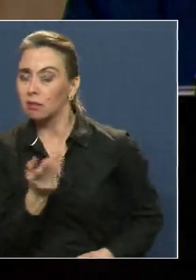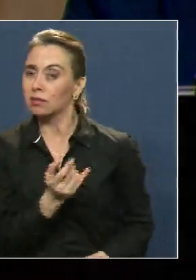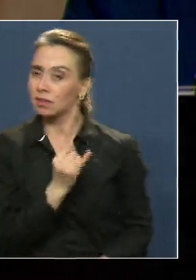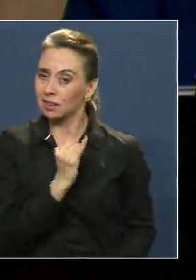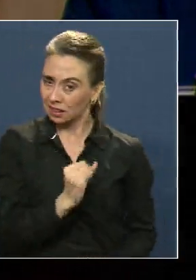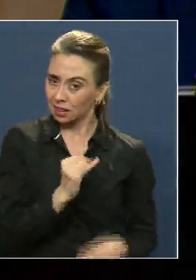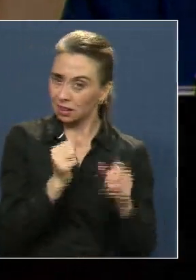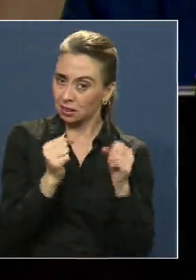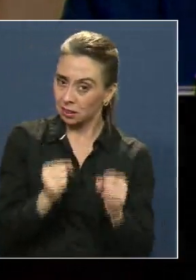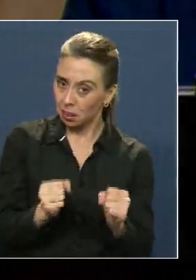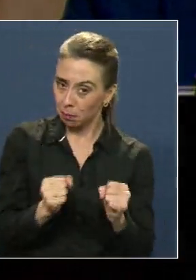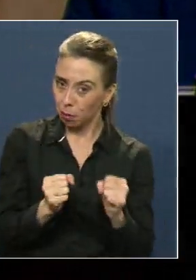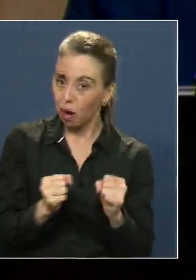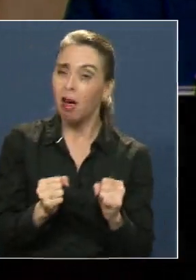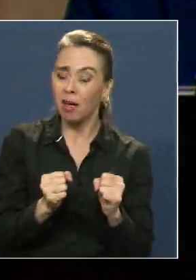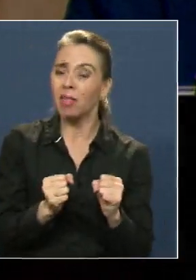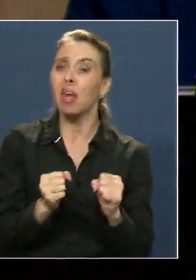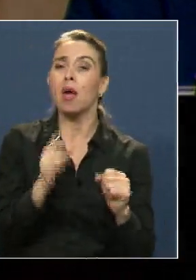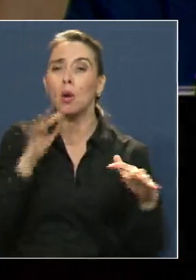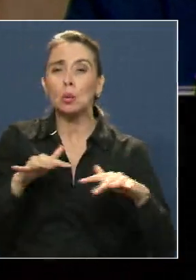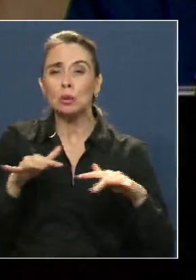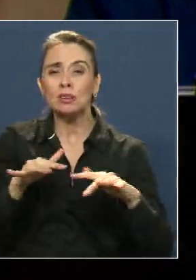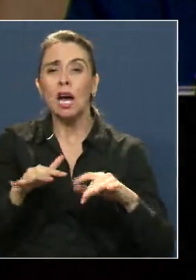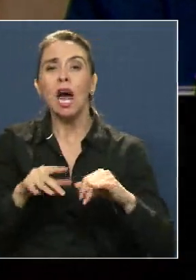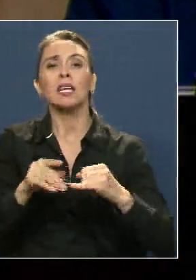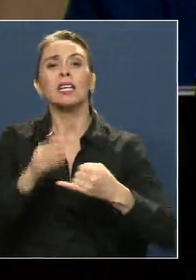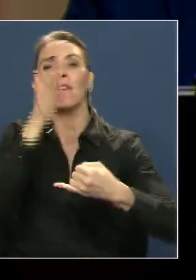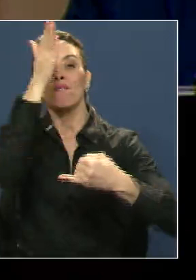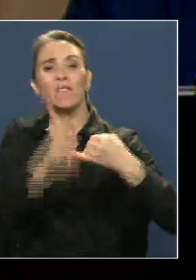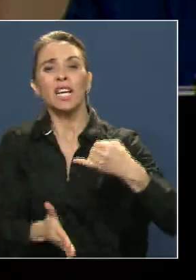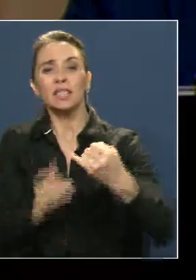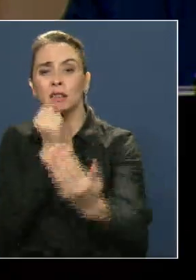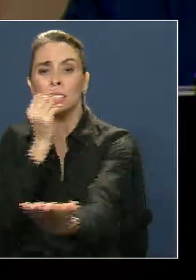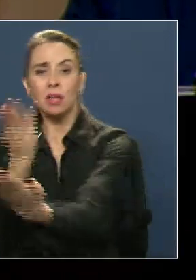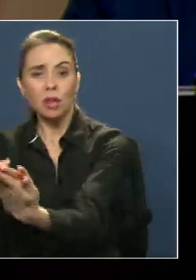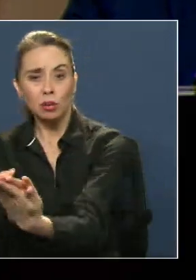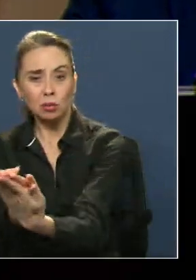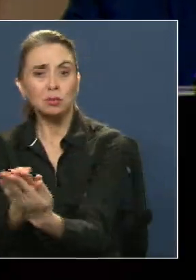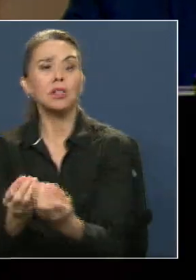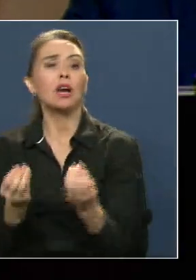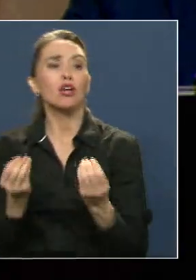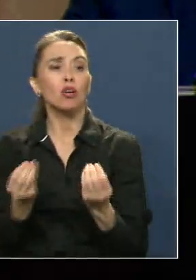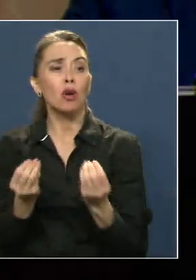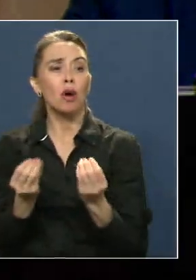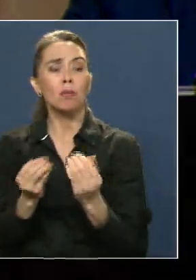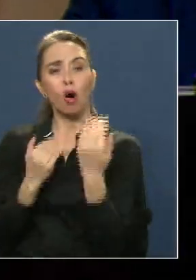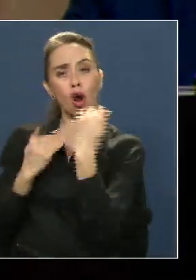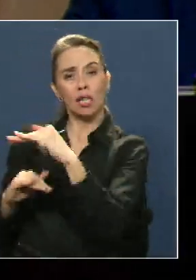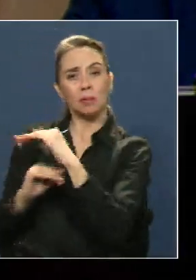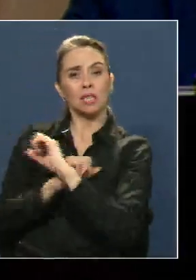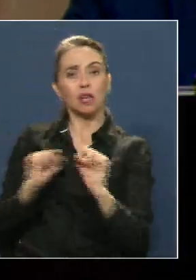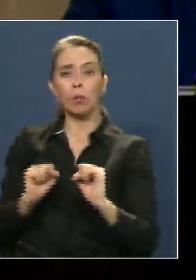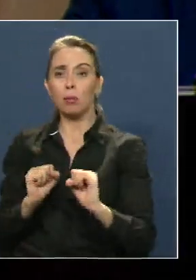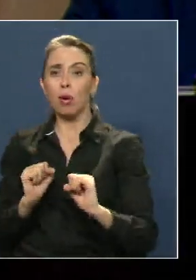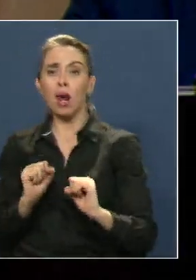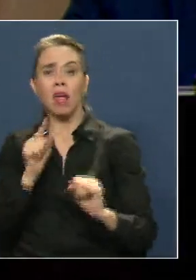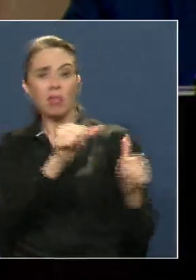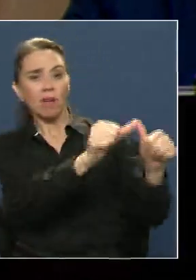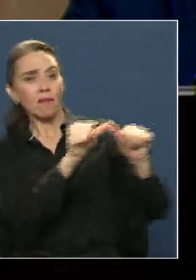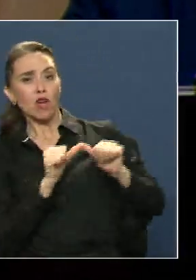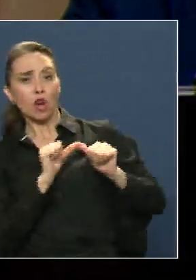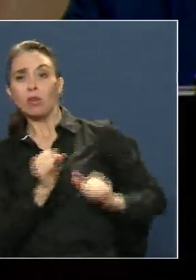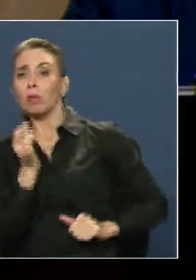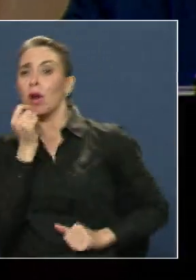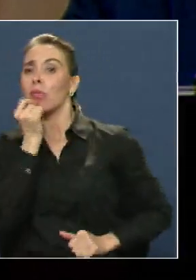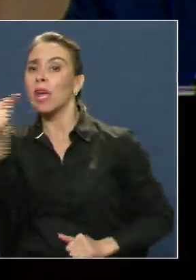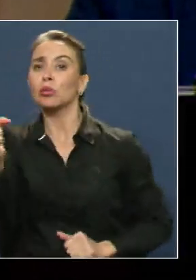procedente aplicar la prescripción para este caso, si es admisible que se limite la opción de perseguir estos delitos por el simple